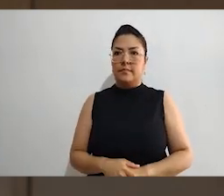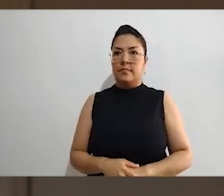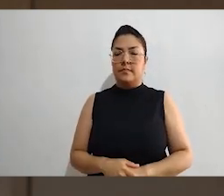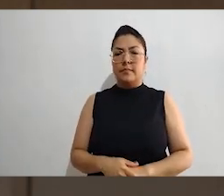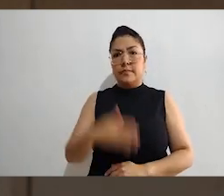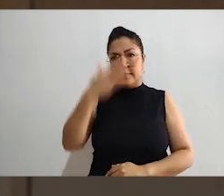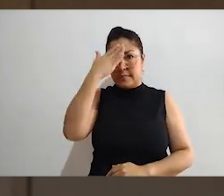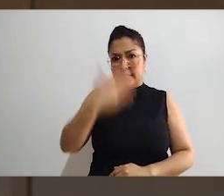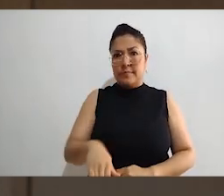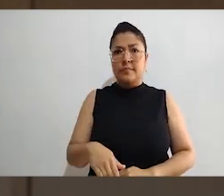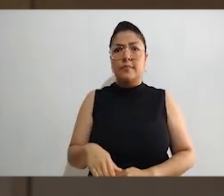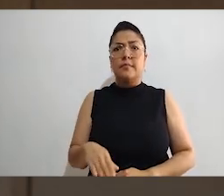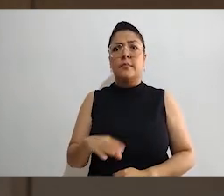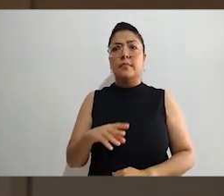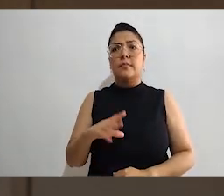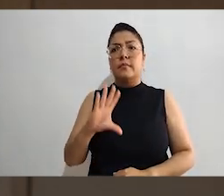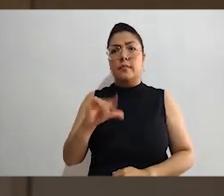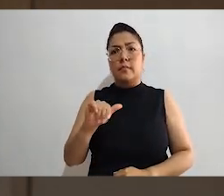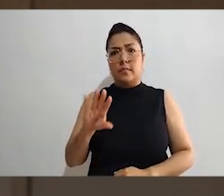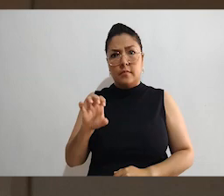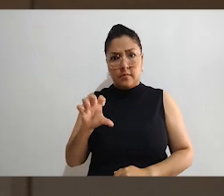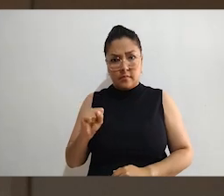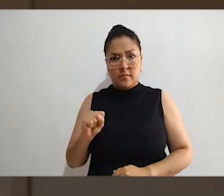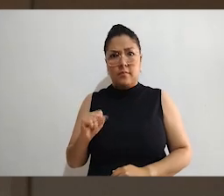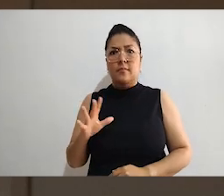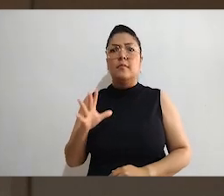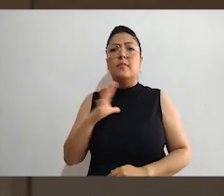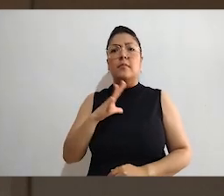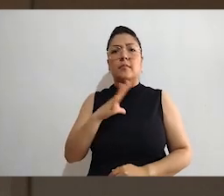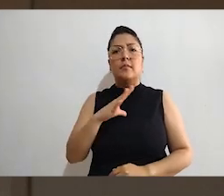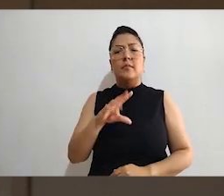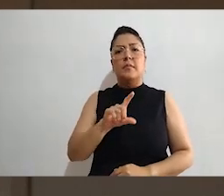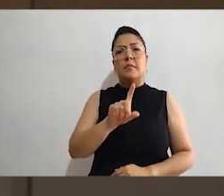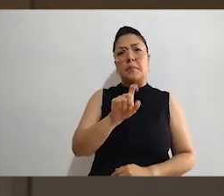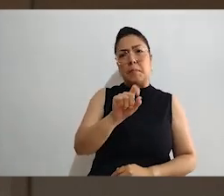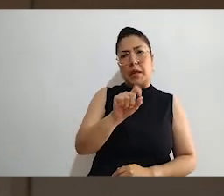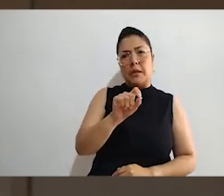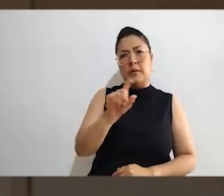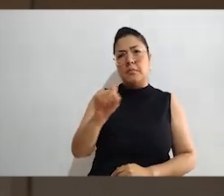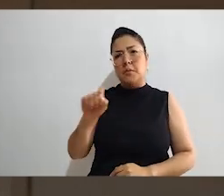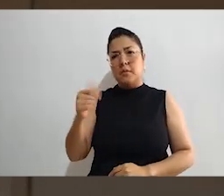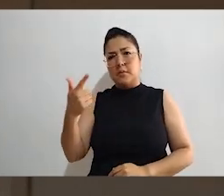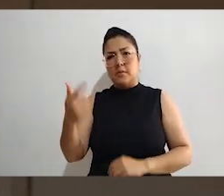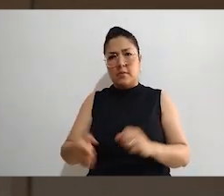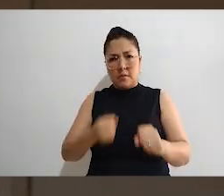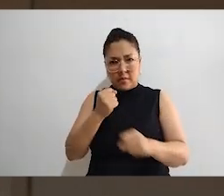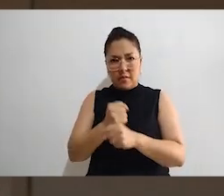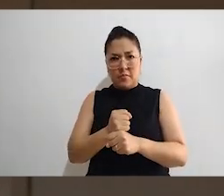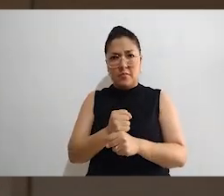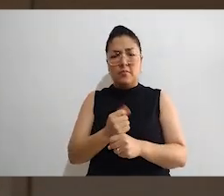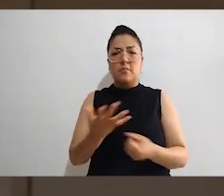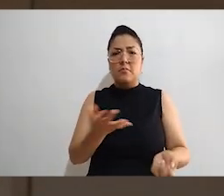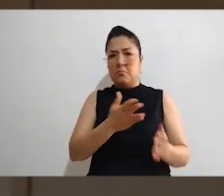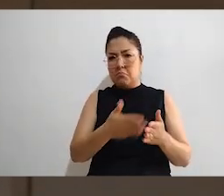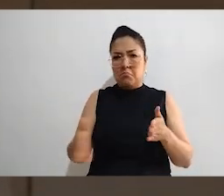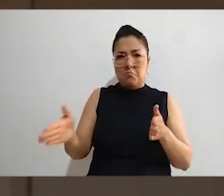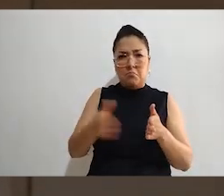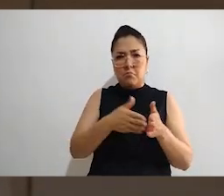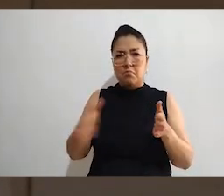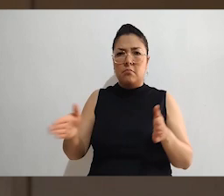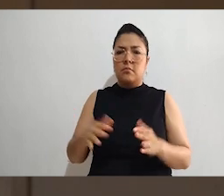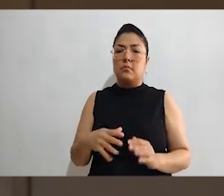casi seguro que el 60% de los CAEs fluctúan entre los 20 y los 27 años. Sí. Los que están